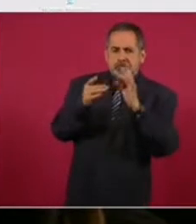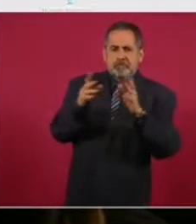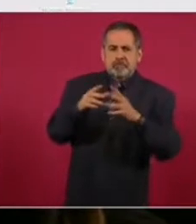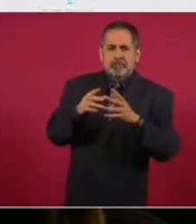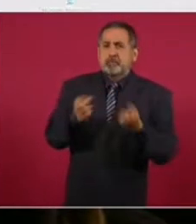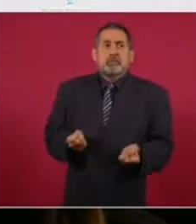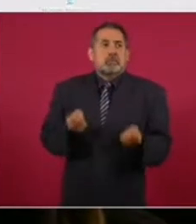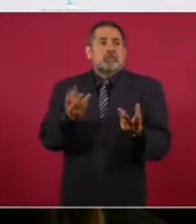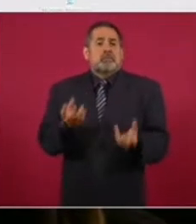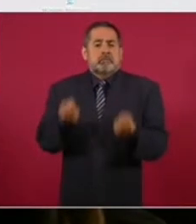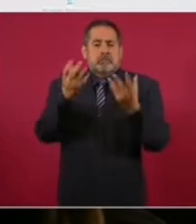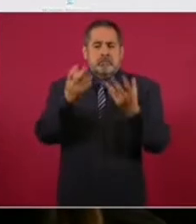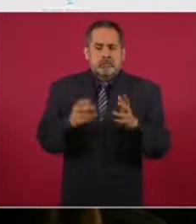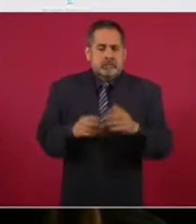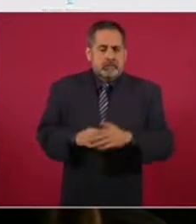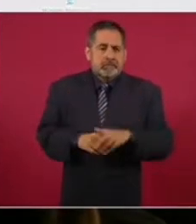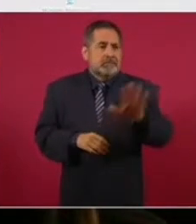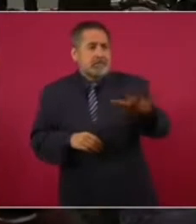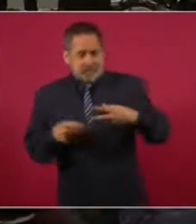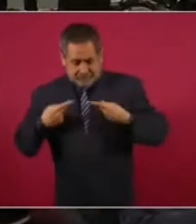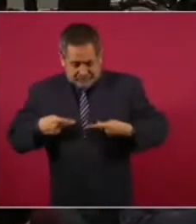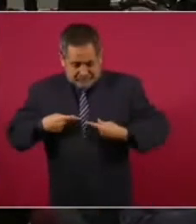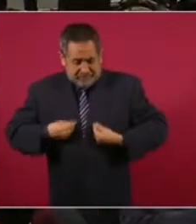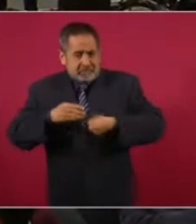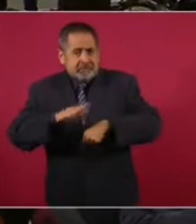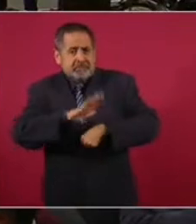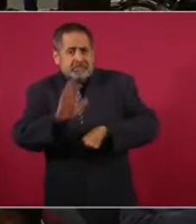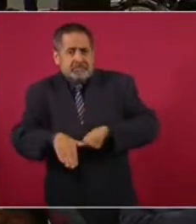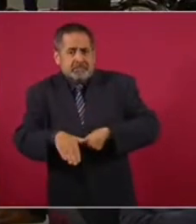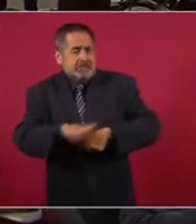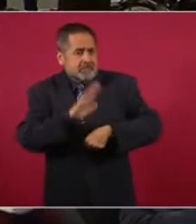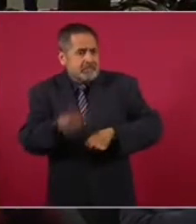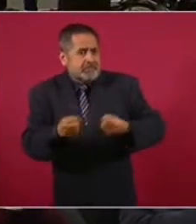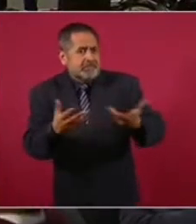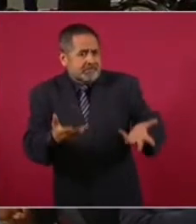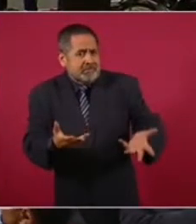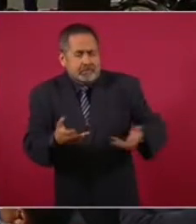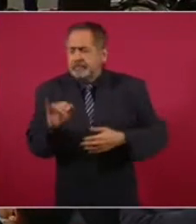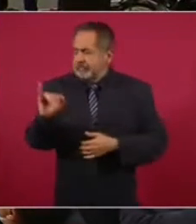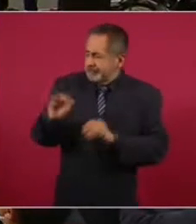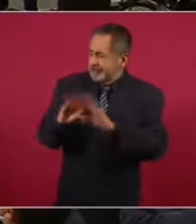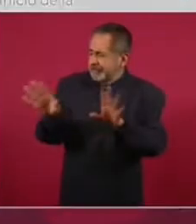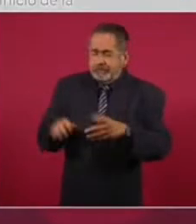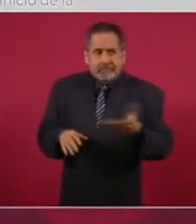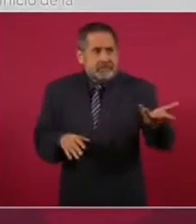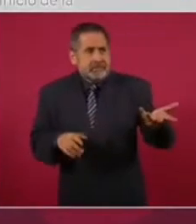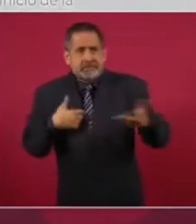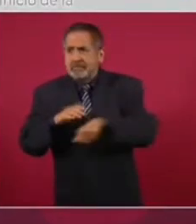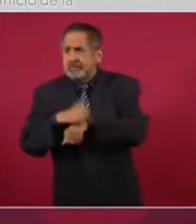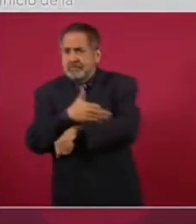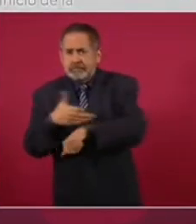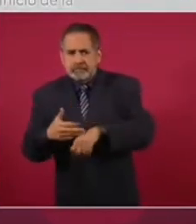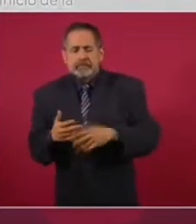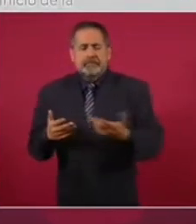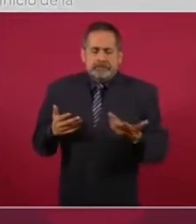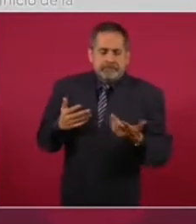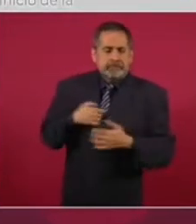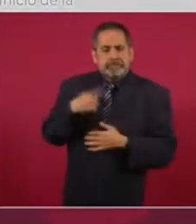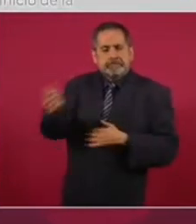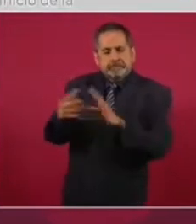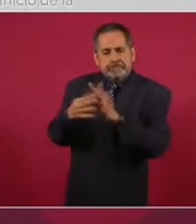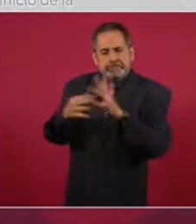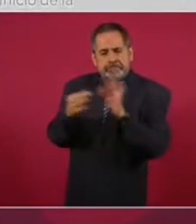lo cuantitativo. Es que son vidas humanas, son claro que son vidas humanas, claro que son vidas humanas. Pero te estoy explicando de